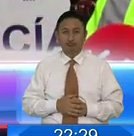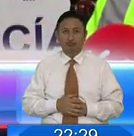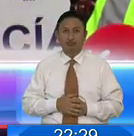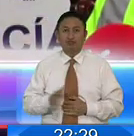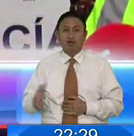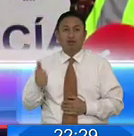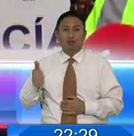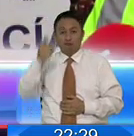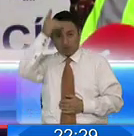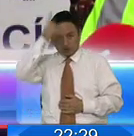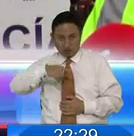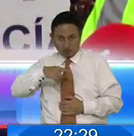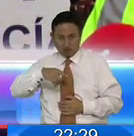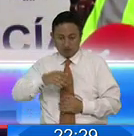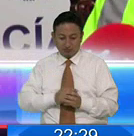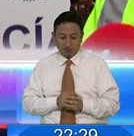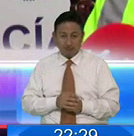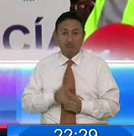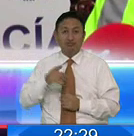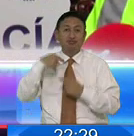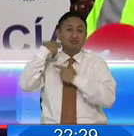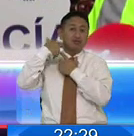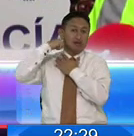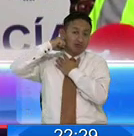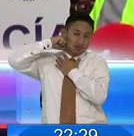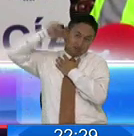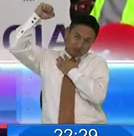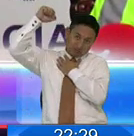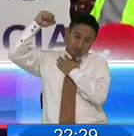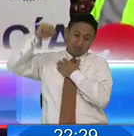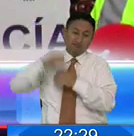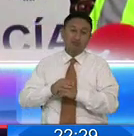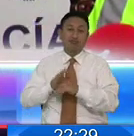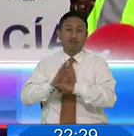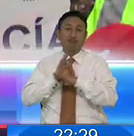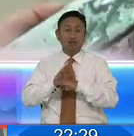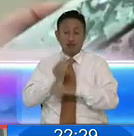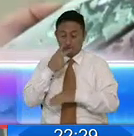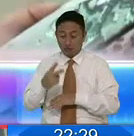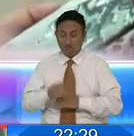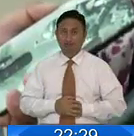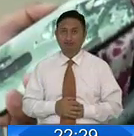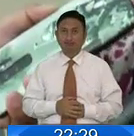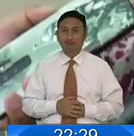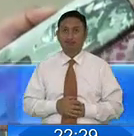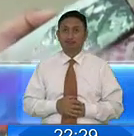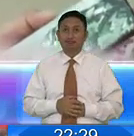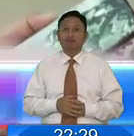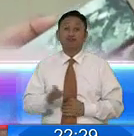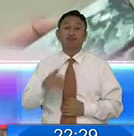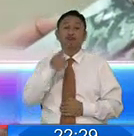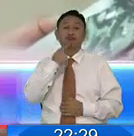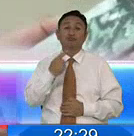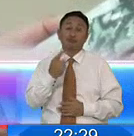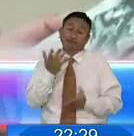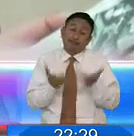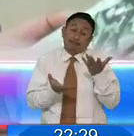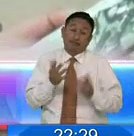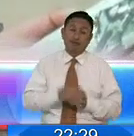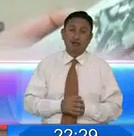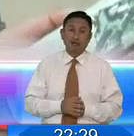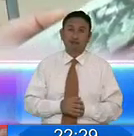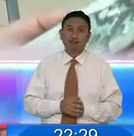que se habría ocasionado de acuerdo a los testigos del lugar presuntamente lo que dicen que procedió a